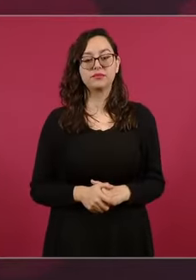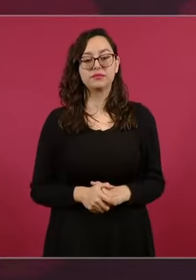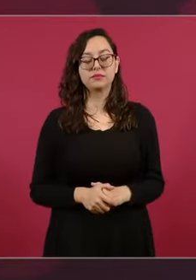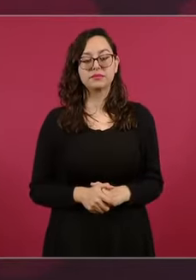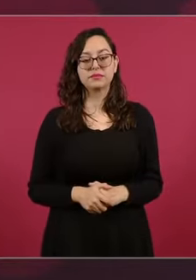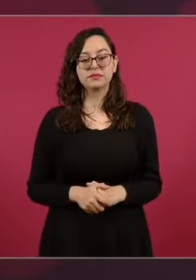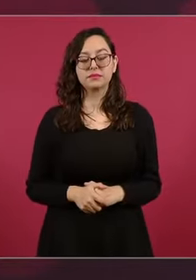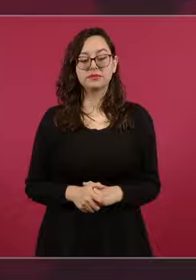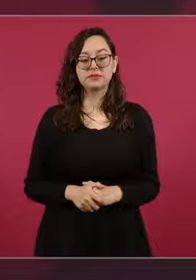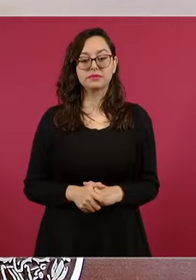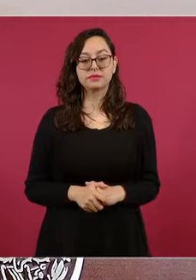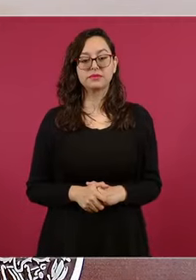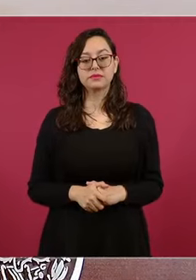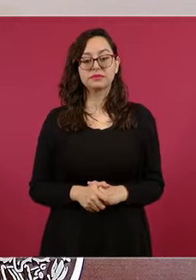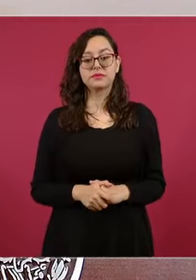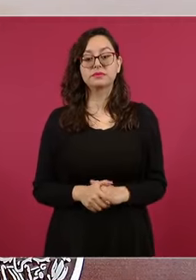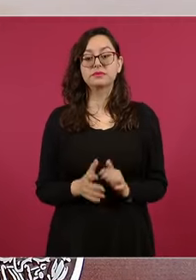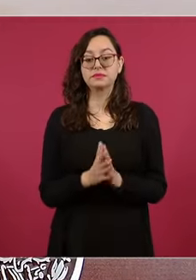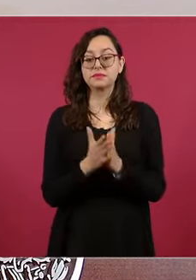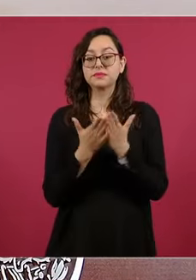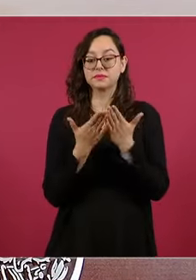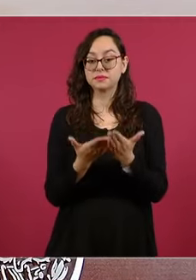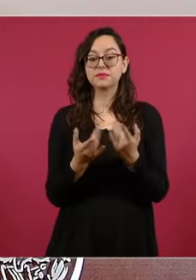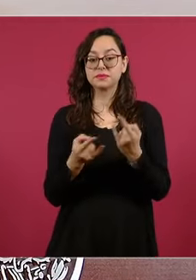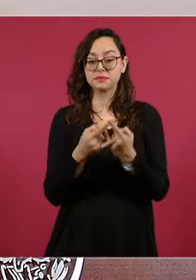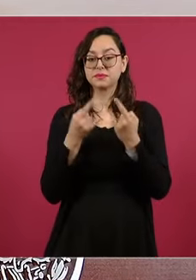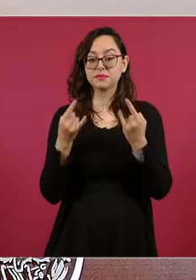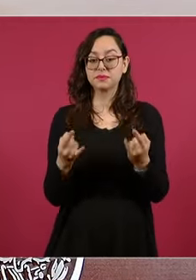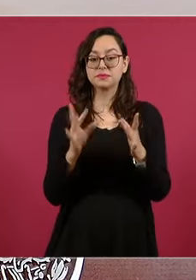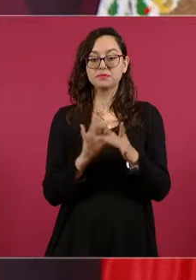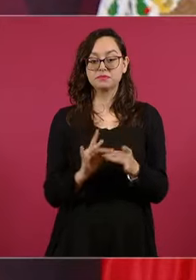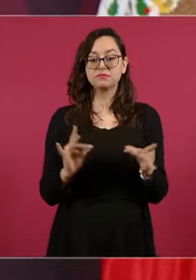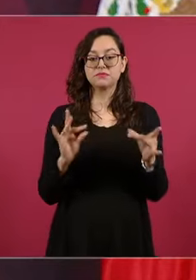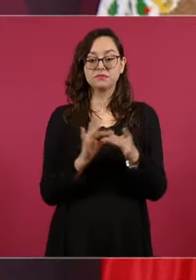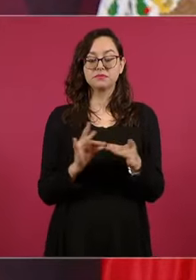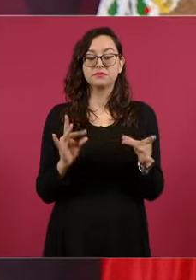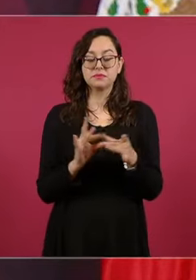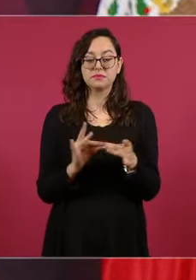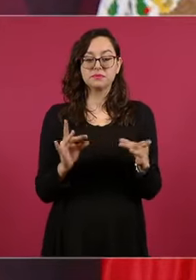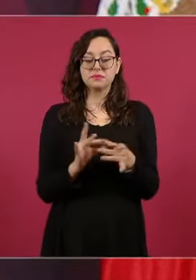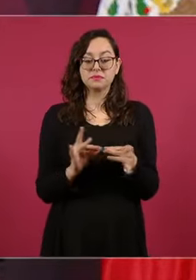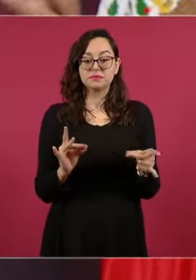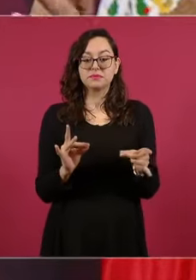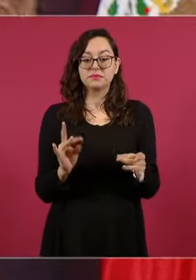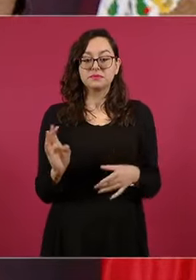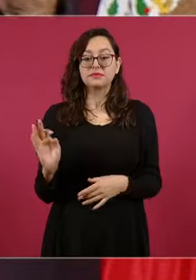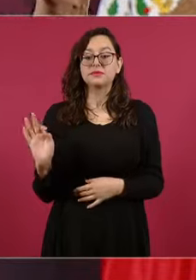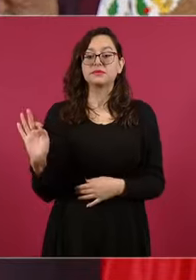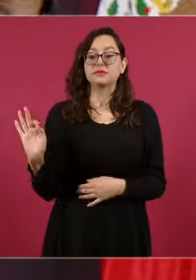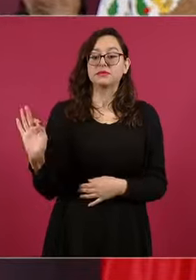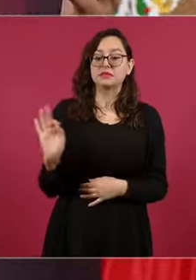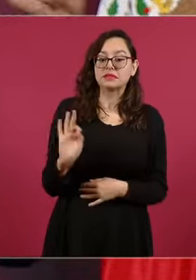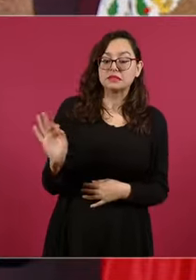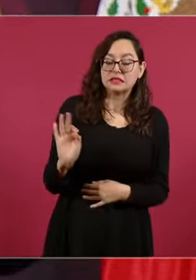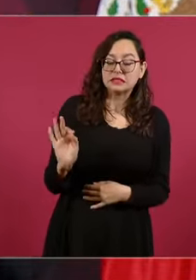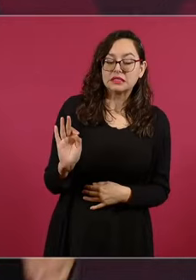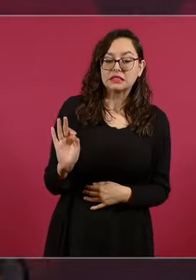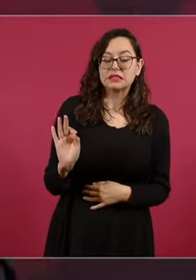Pero ahí di cuento en el libro de que a lo mejor no me iba yo a quedar ahí, porque a pesar de